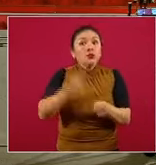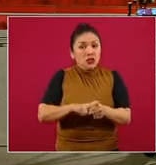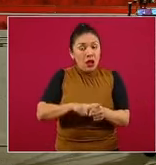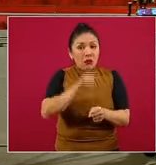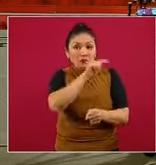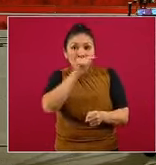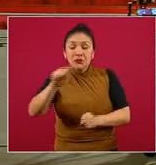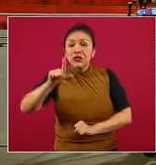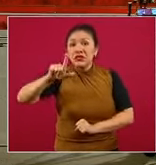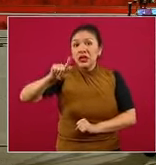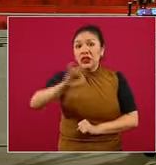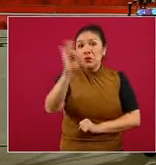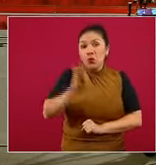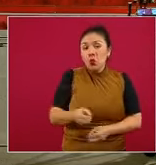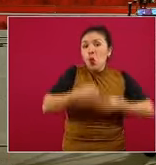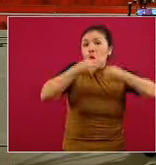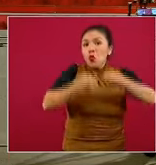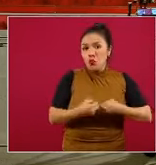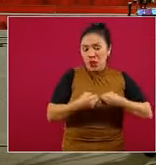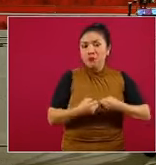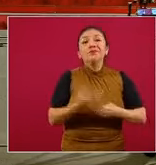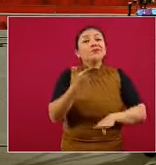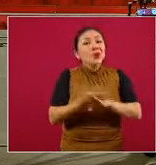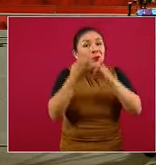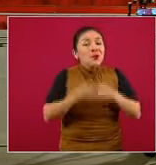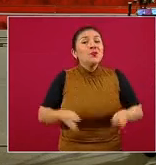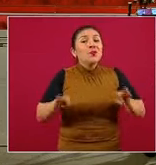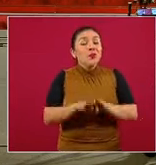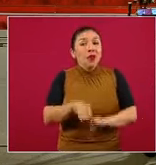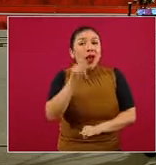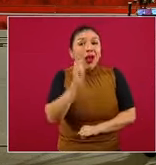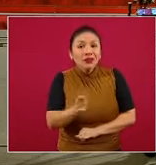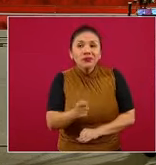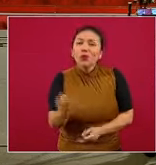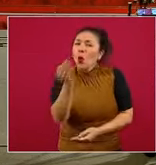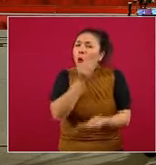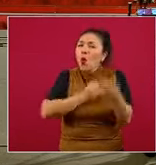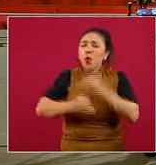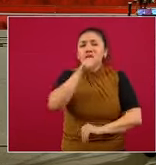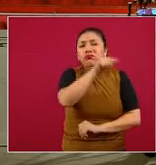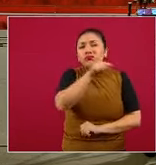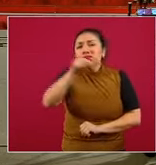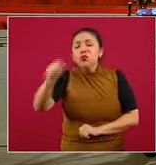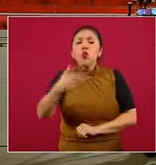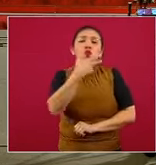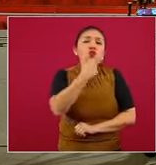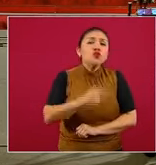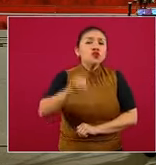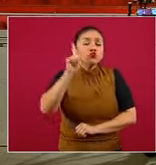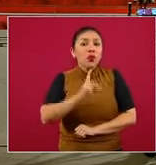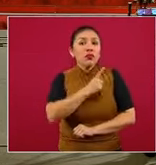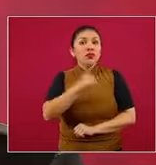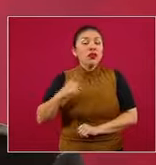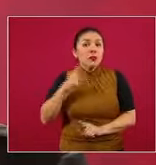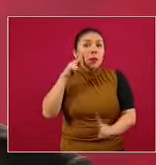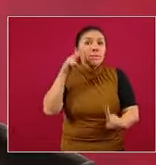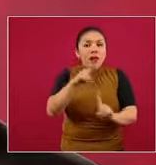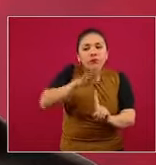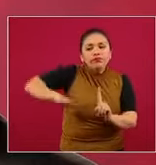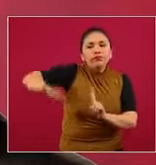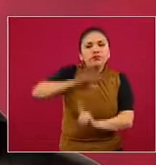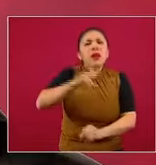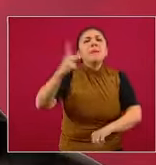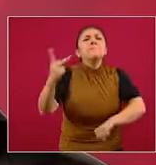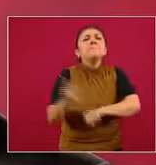con 70% de ocupación, es muy importante que todos y todas veamos panorámicamente lo que ha